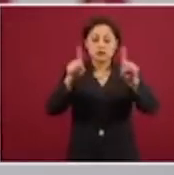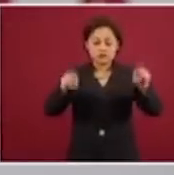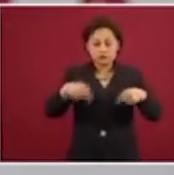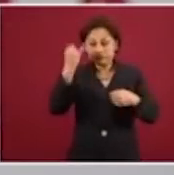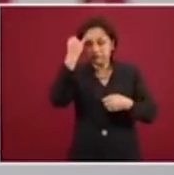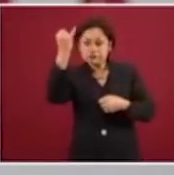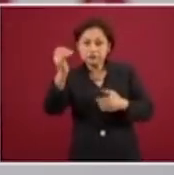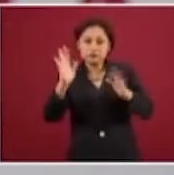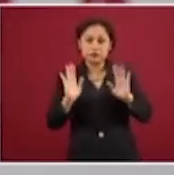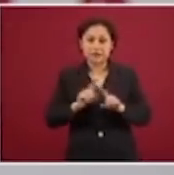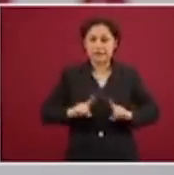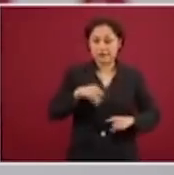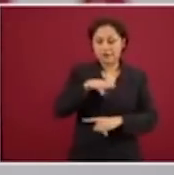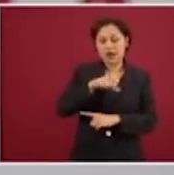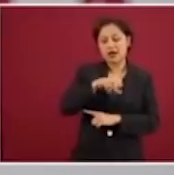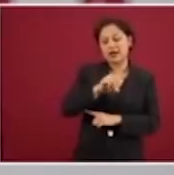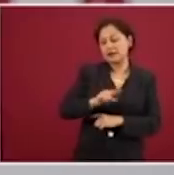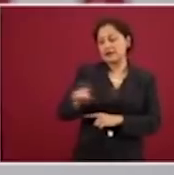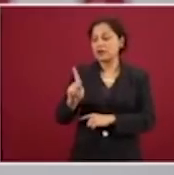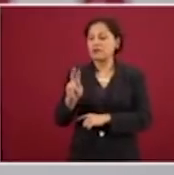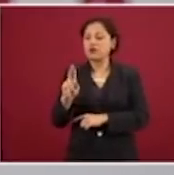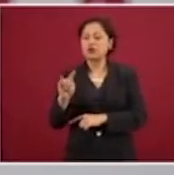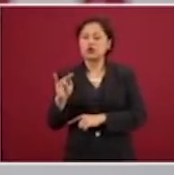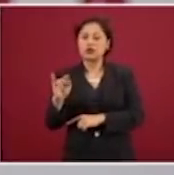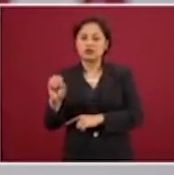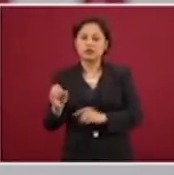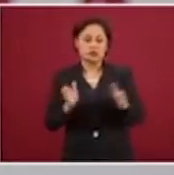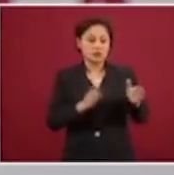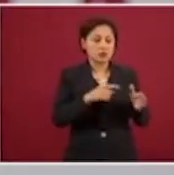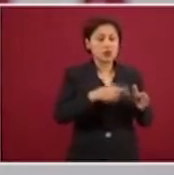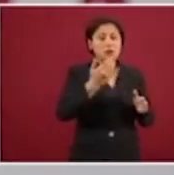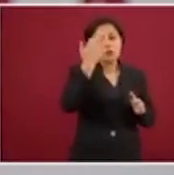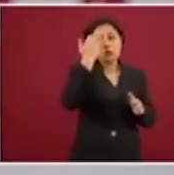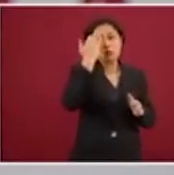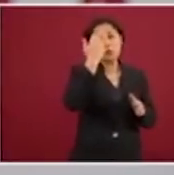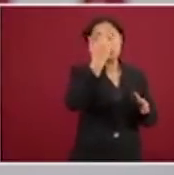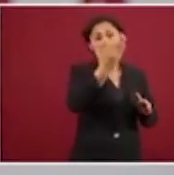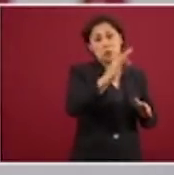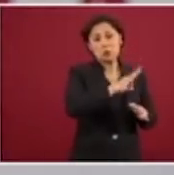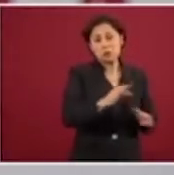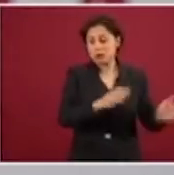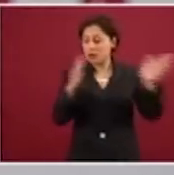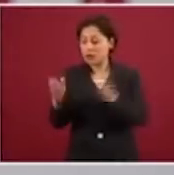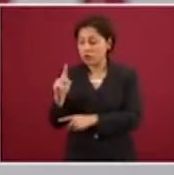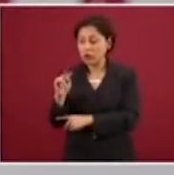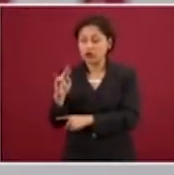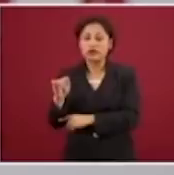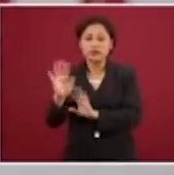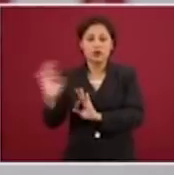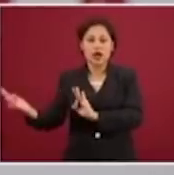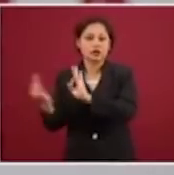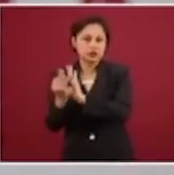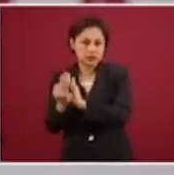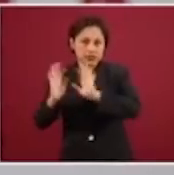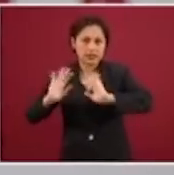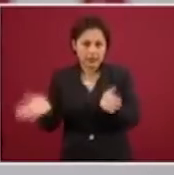prototipos tienen una mayor cercanía con convertirse en un producto real, escalable en producción, mientras que las